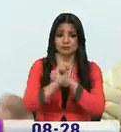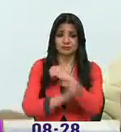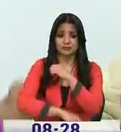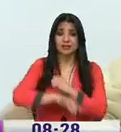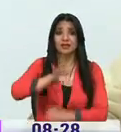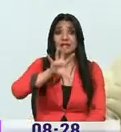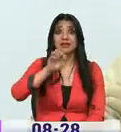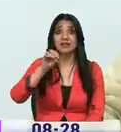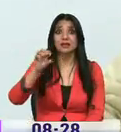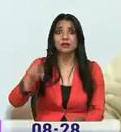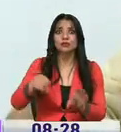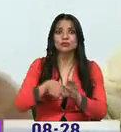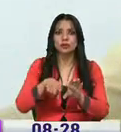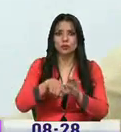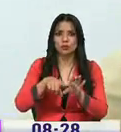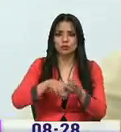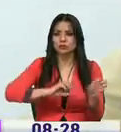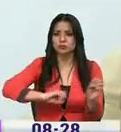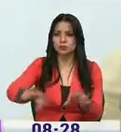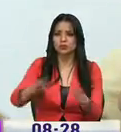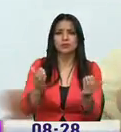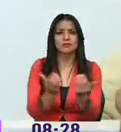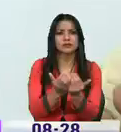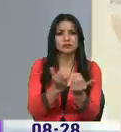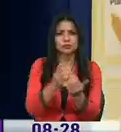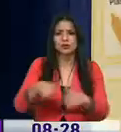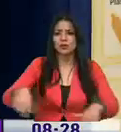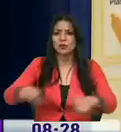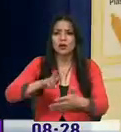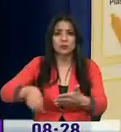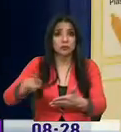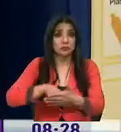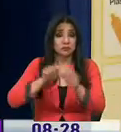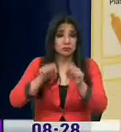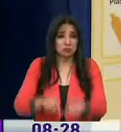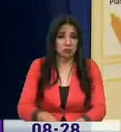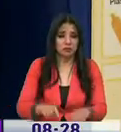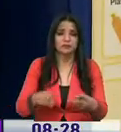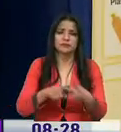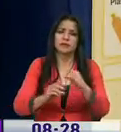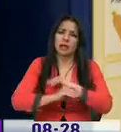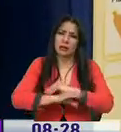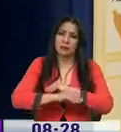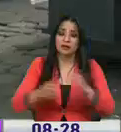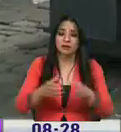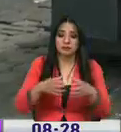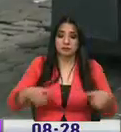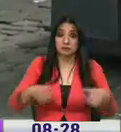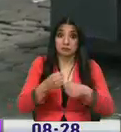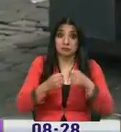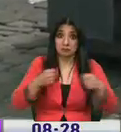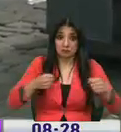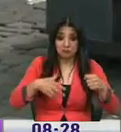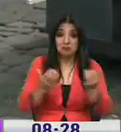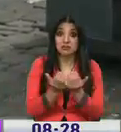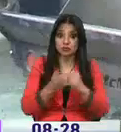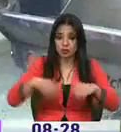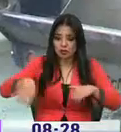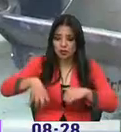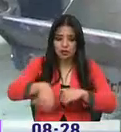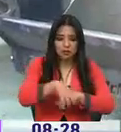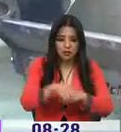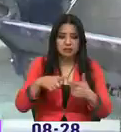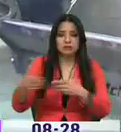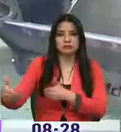euros por mala disposición de residuos. Junto a campañas sociales para separar la basura, con lo cual los contenedores, vehículos